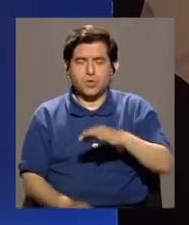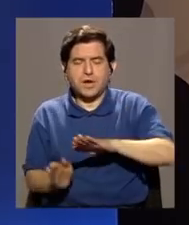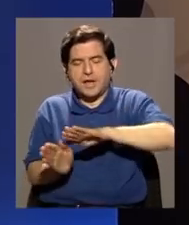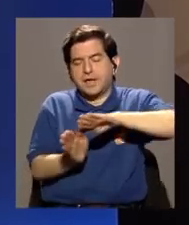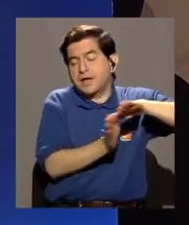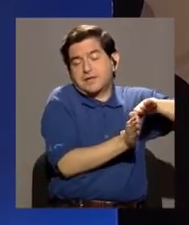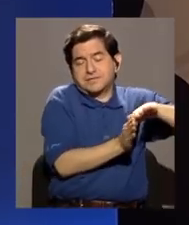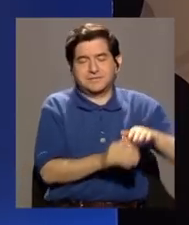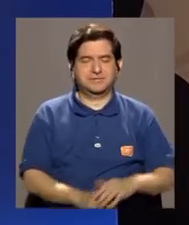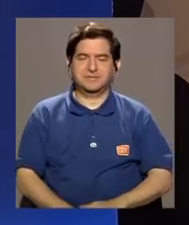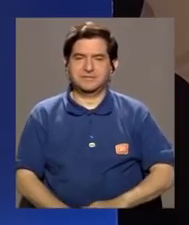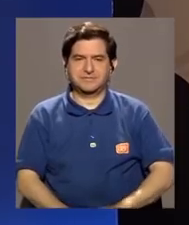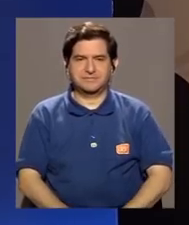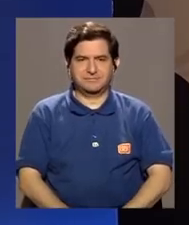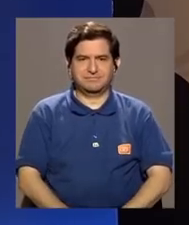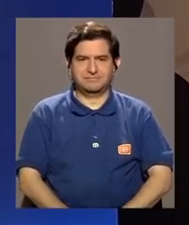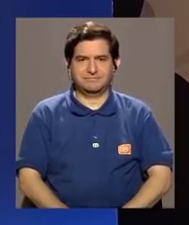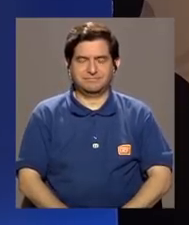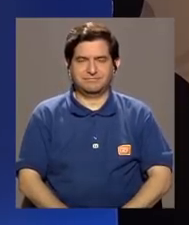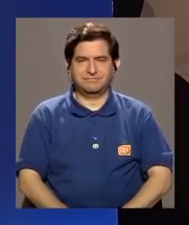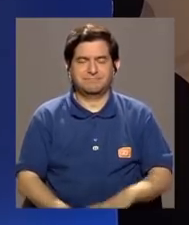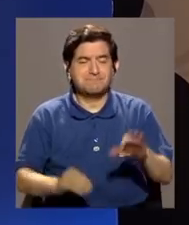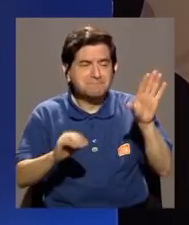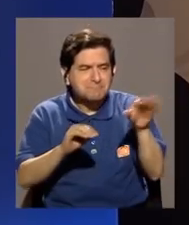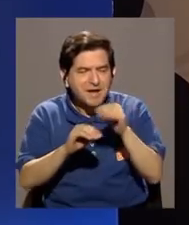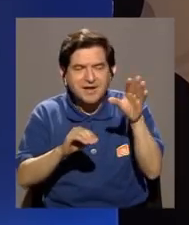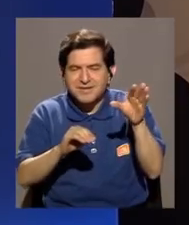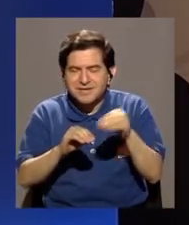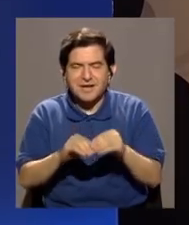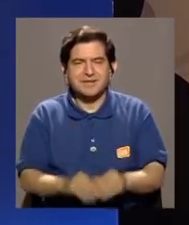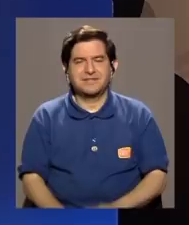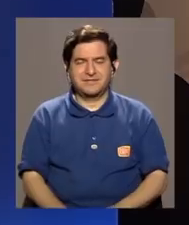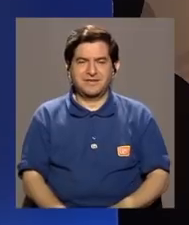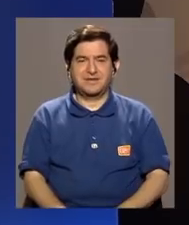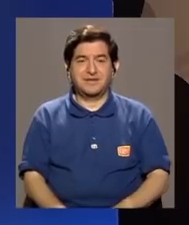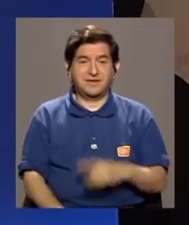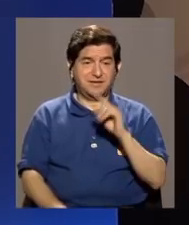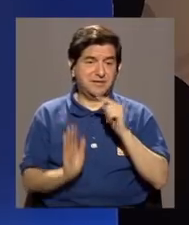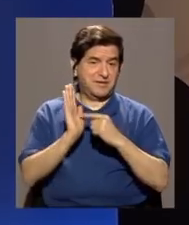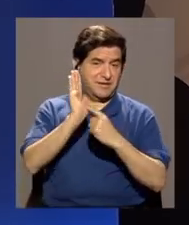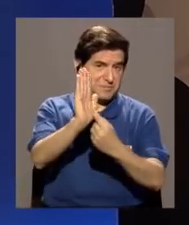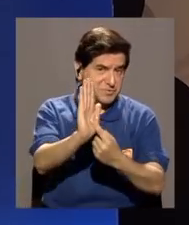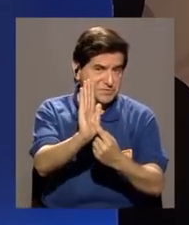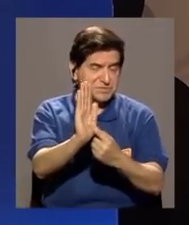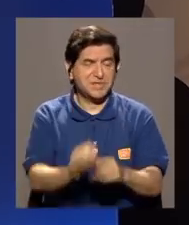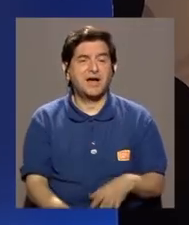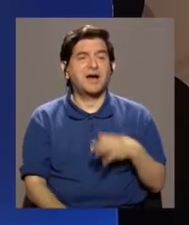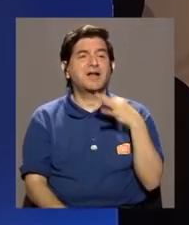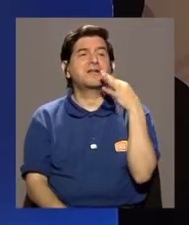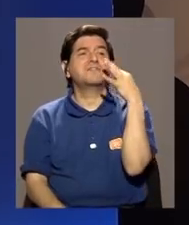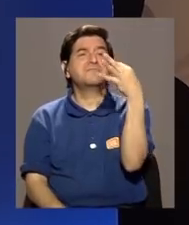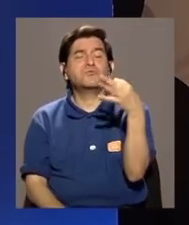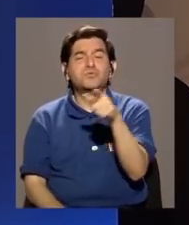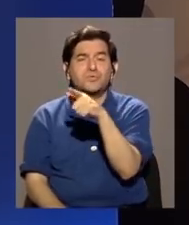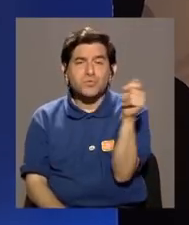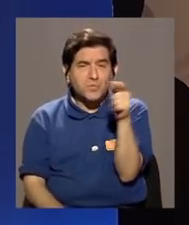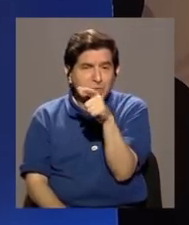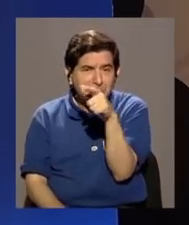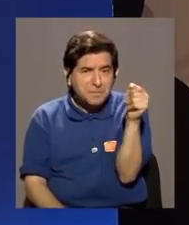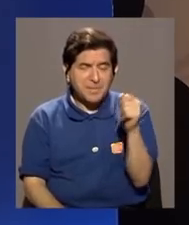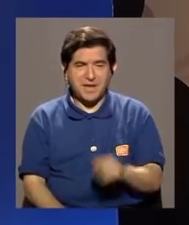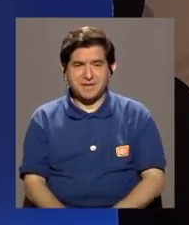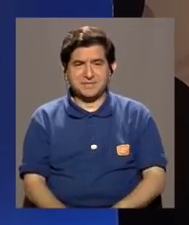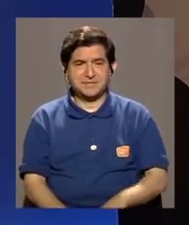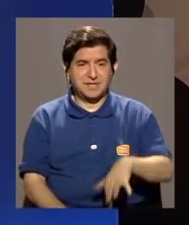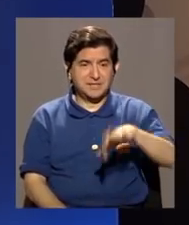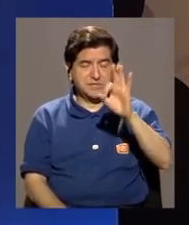creencias en la puerta de la casa cada vez más creo que debemos de apuntar que en los próximos meses